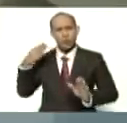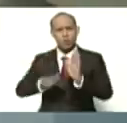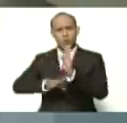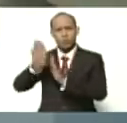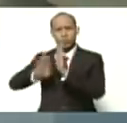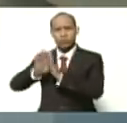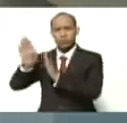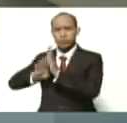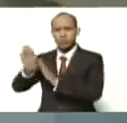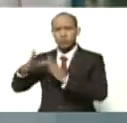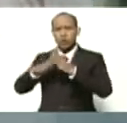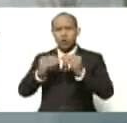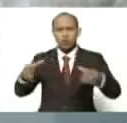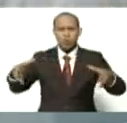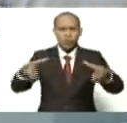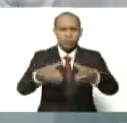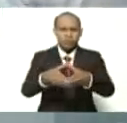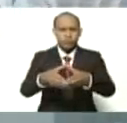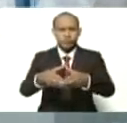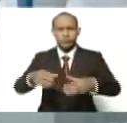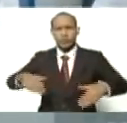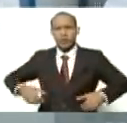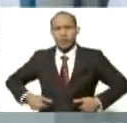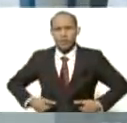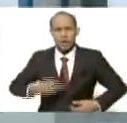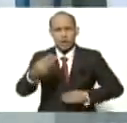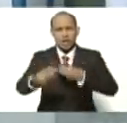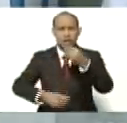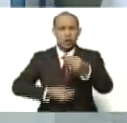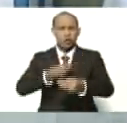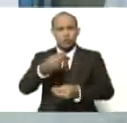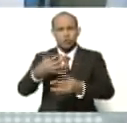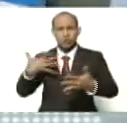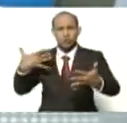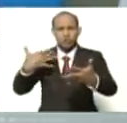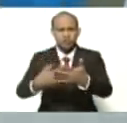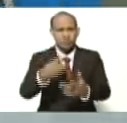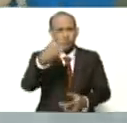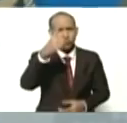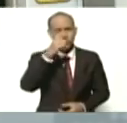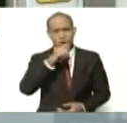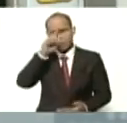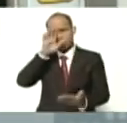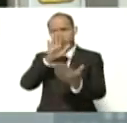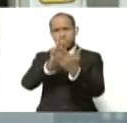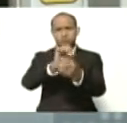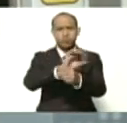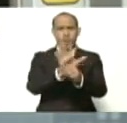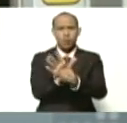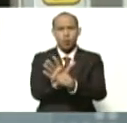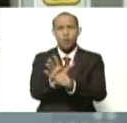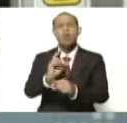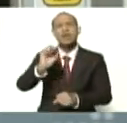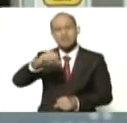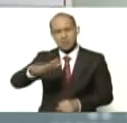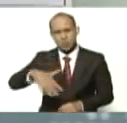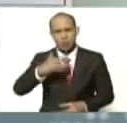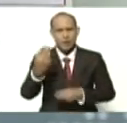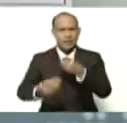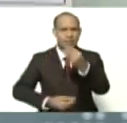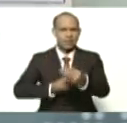toda esta concentración de esfuerzo que hemos hecho durante un año para enfrentar la pandemia nos dice que si podemos